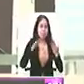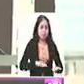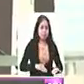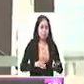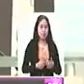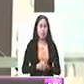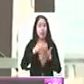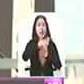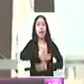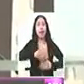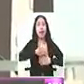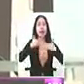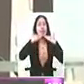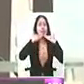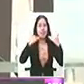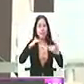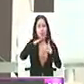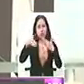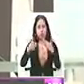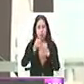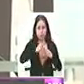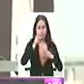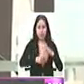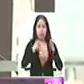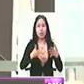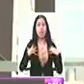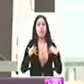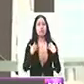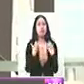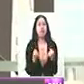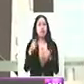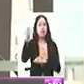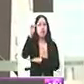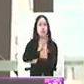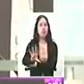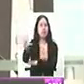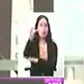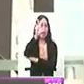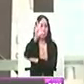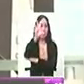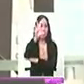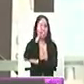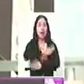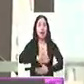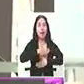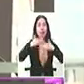Damos gracias a todo el personal de salud de todo el país, a la